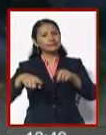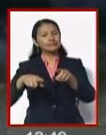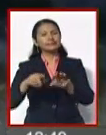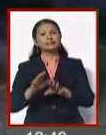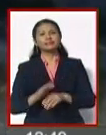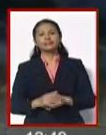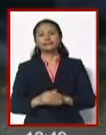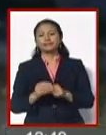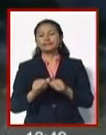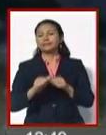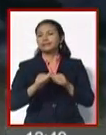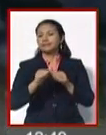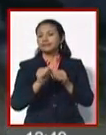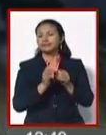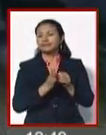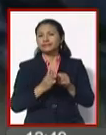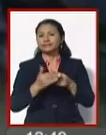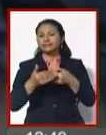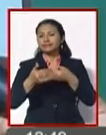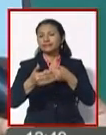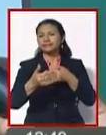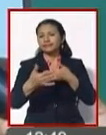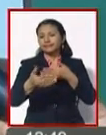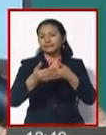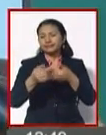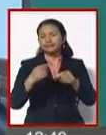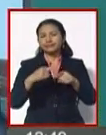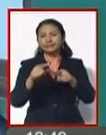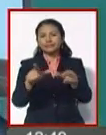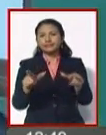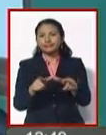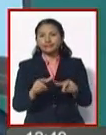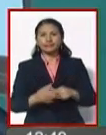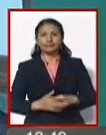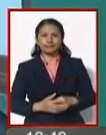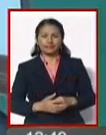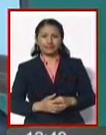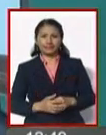se desplazan por un espacio que había diferente por el lugar.